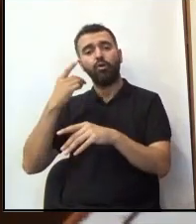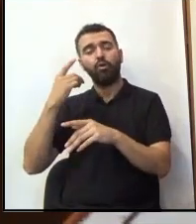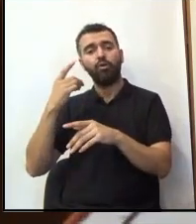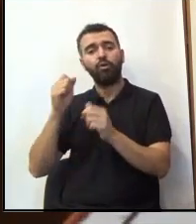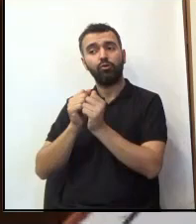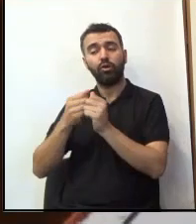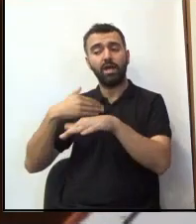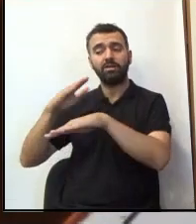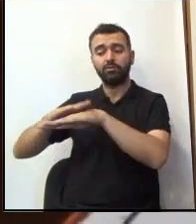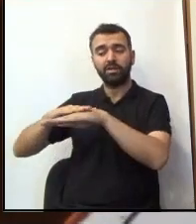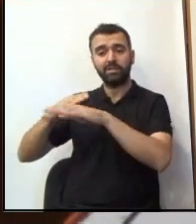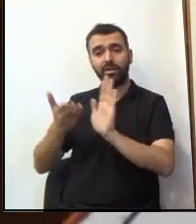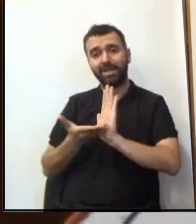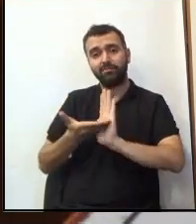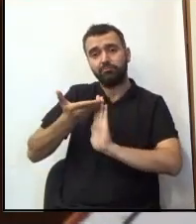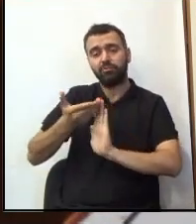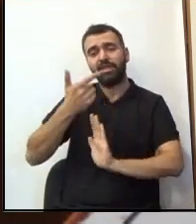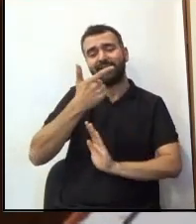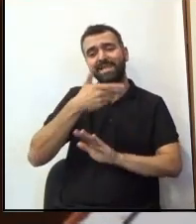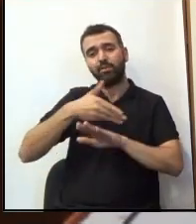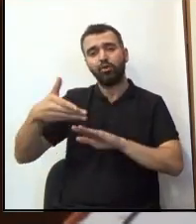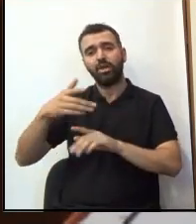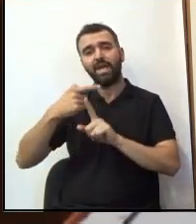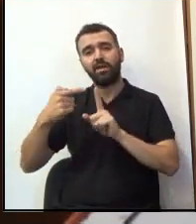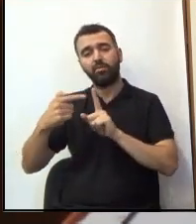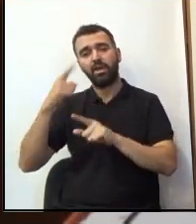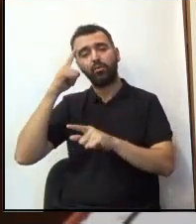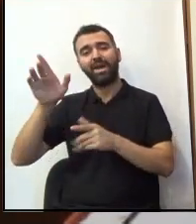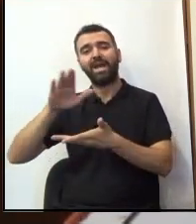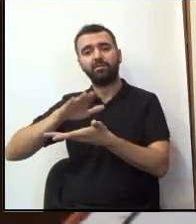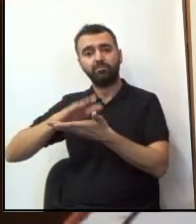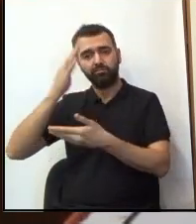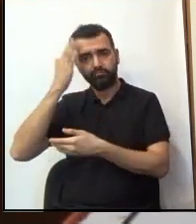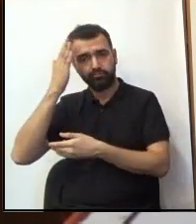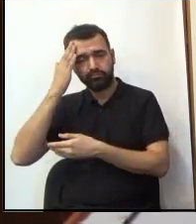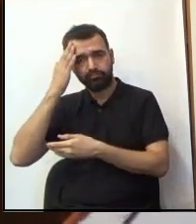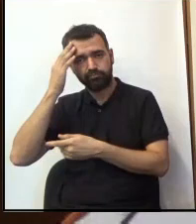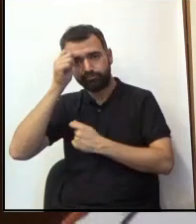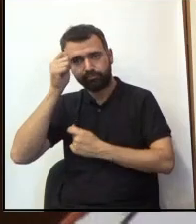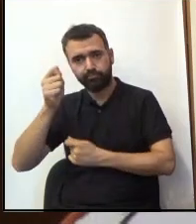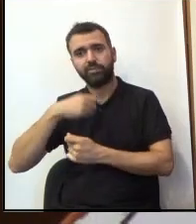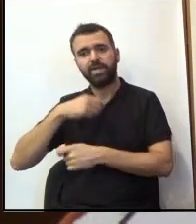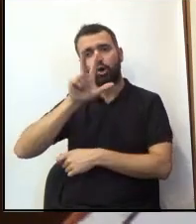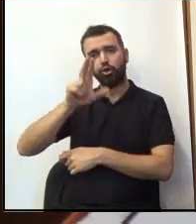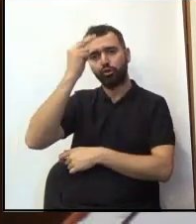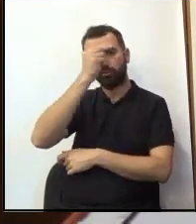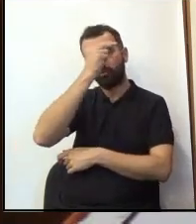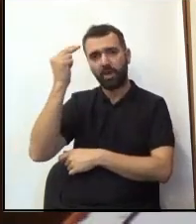la solicitud de incremento por 7 millones y medio para la conmemoración del 8M, que se sumó